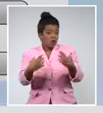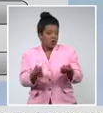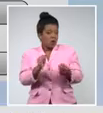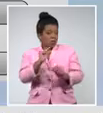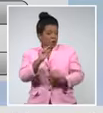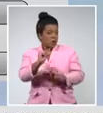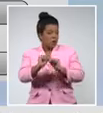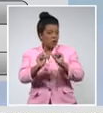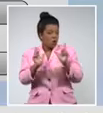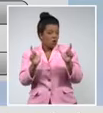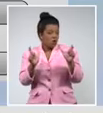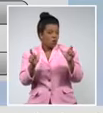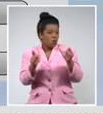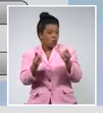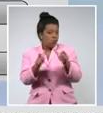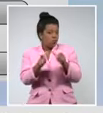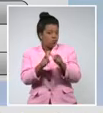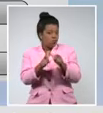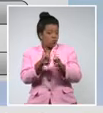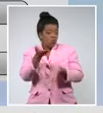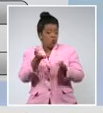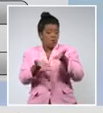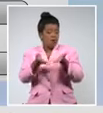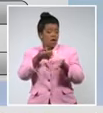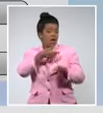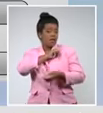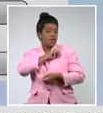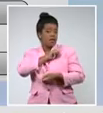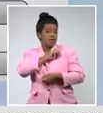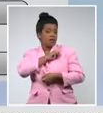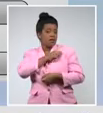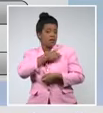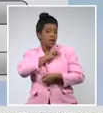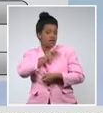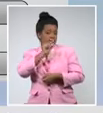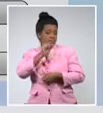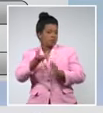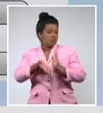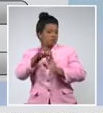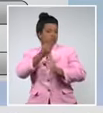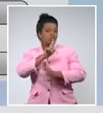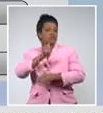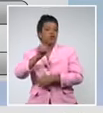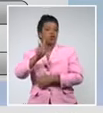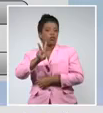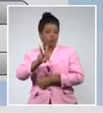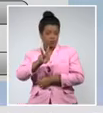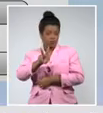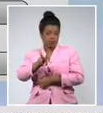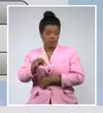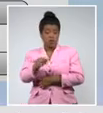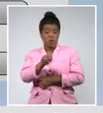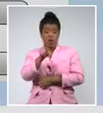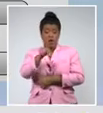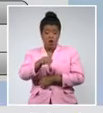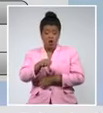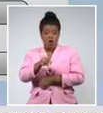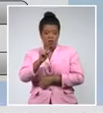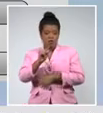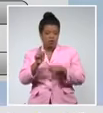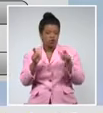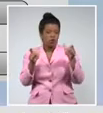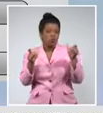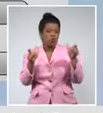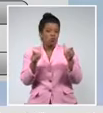con el día anterior, 102 menos personas diagnosticadas y una reducción de la positividad de